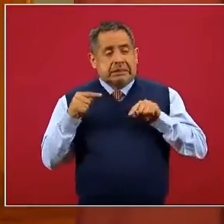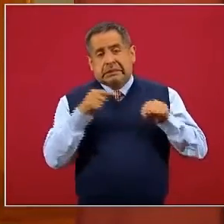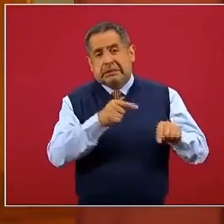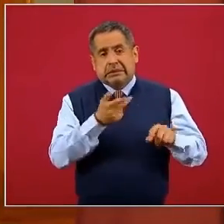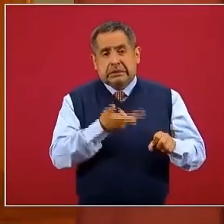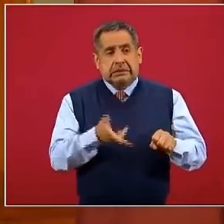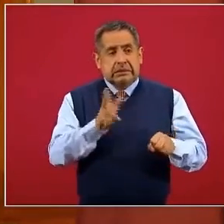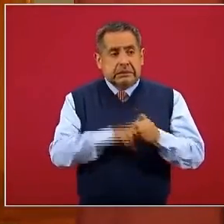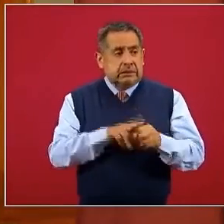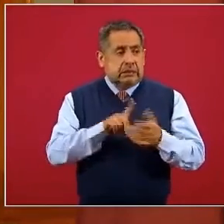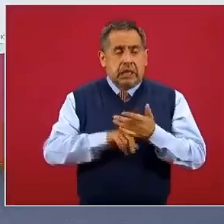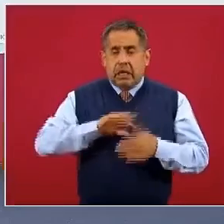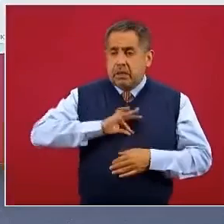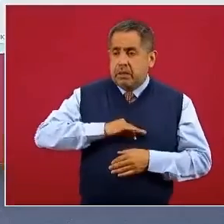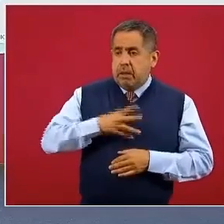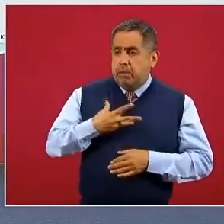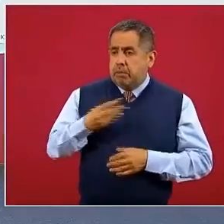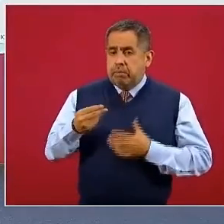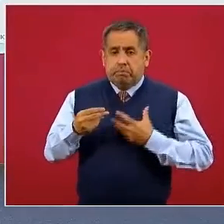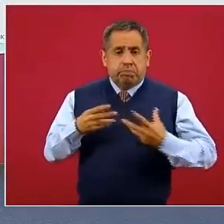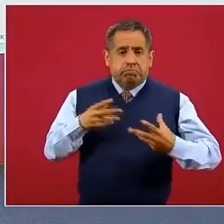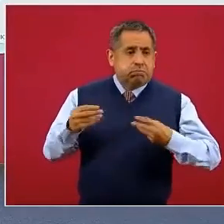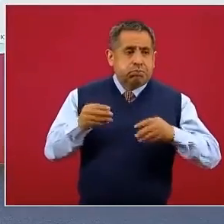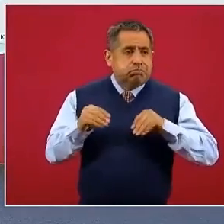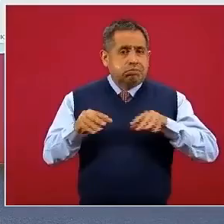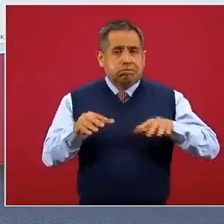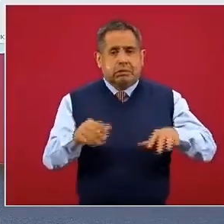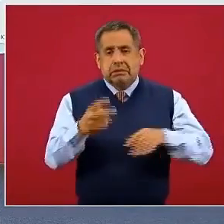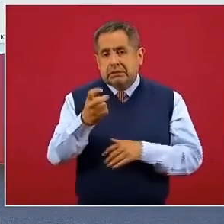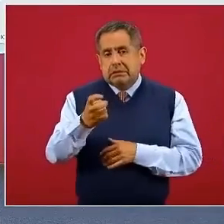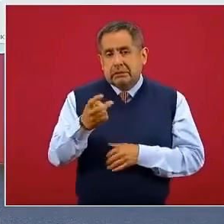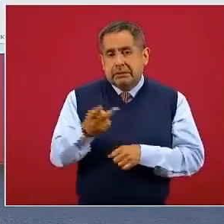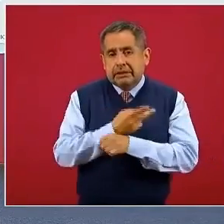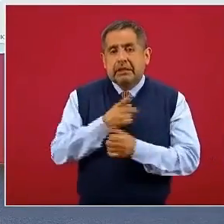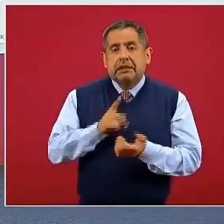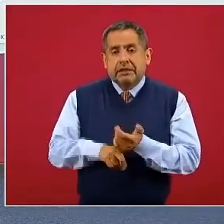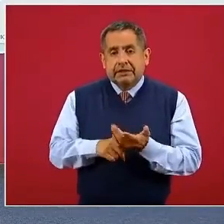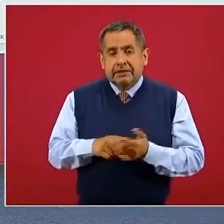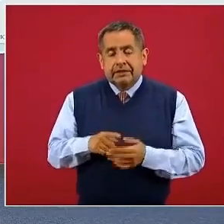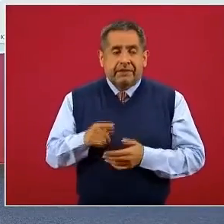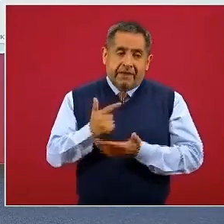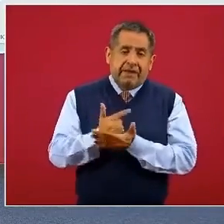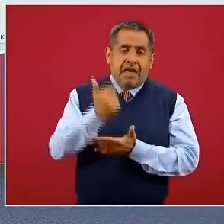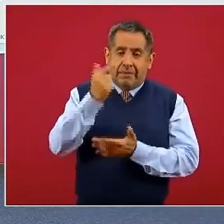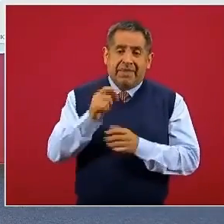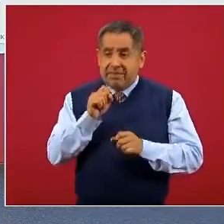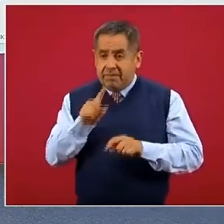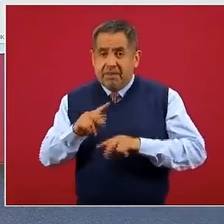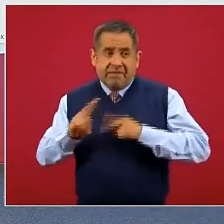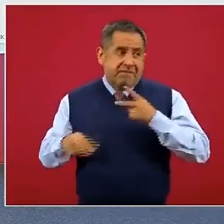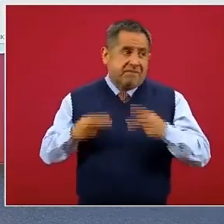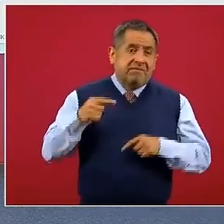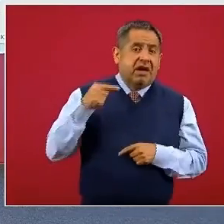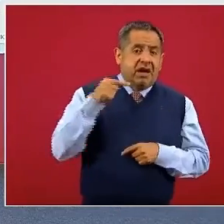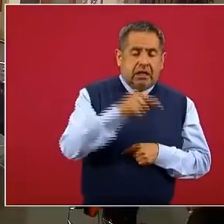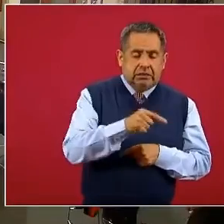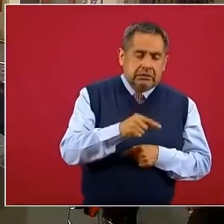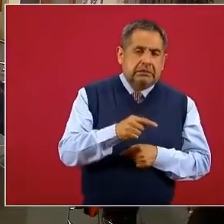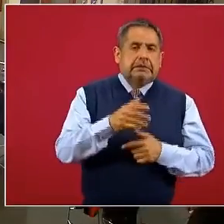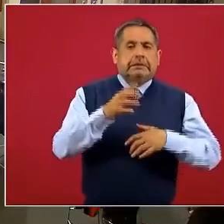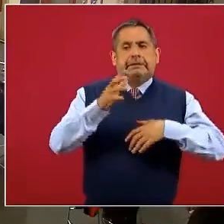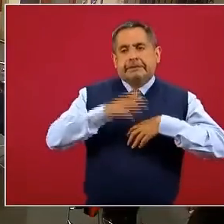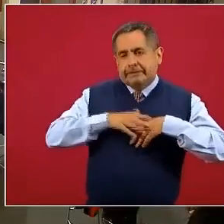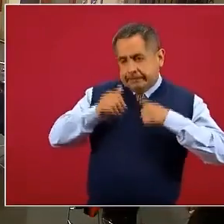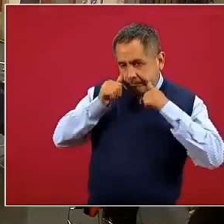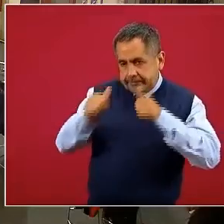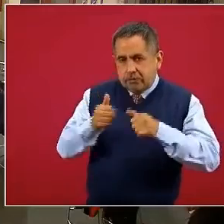la transmisión y generación de casos. A su vez sabemos que cuando esto ocurre, los casos graves también se presentan y por lo tanto entonces se incrementa